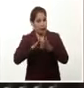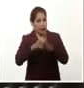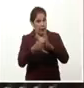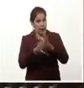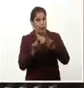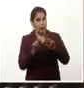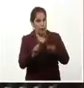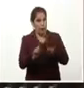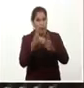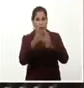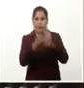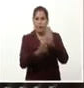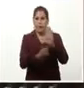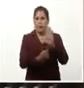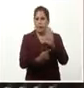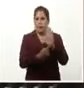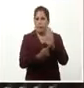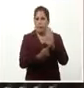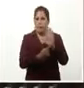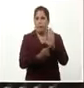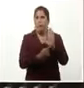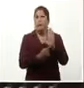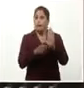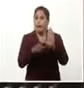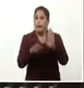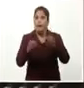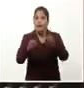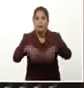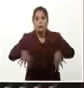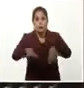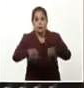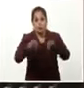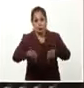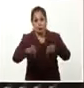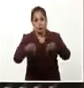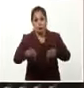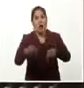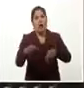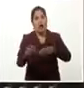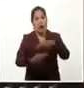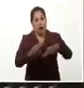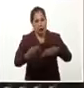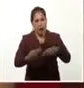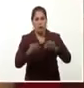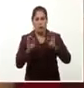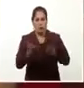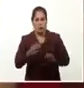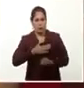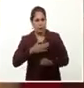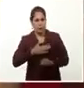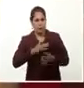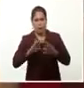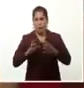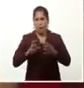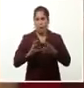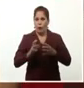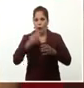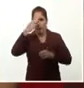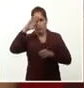estos aspectos condicionados y atemperados a las características propias del